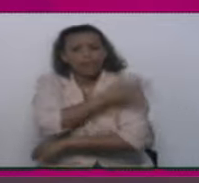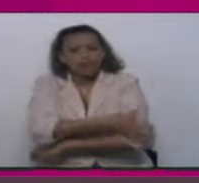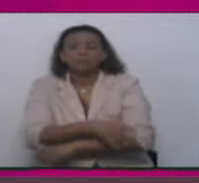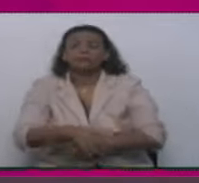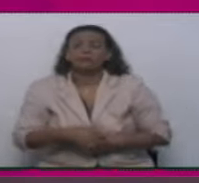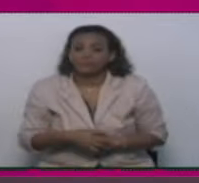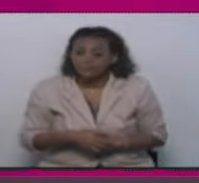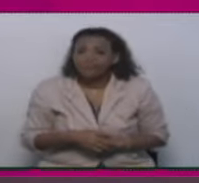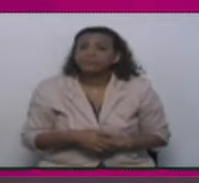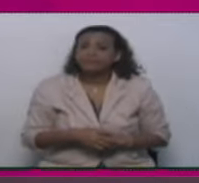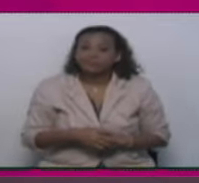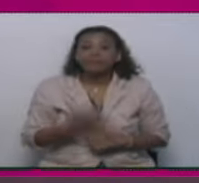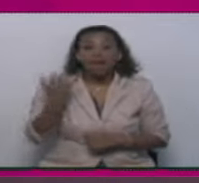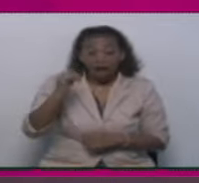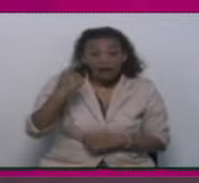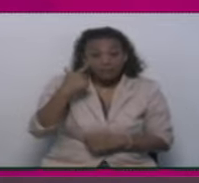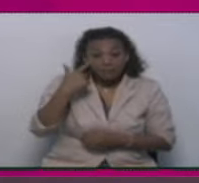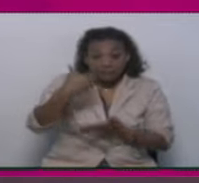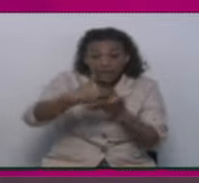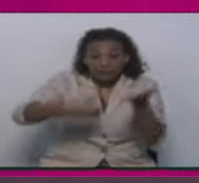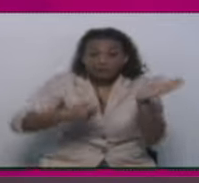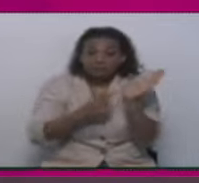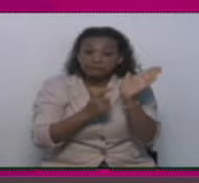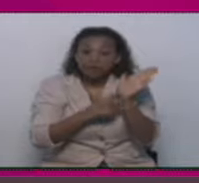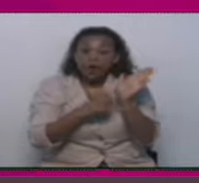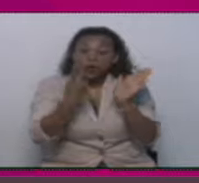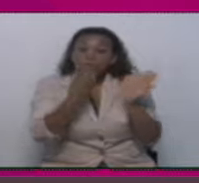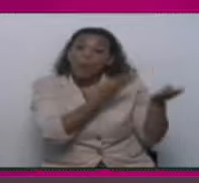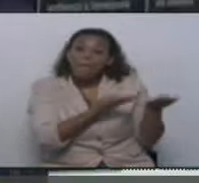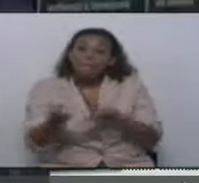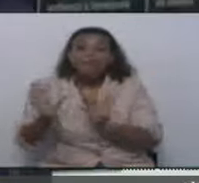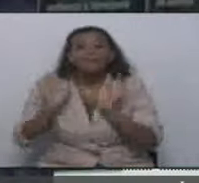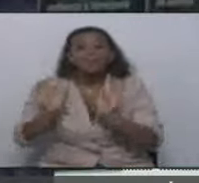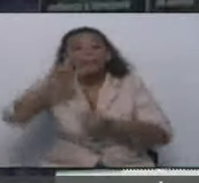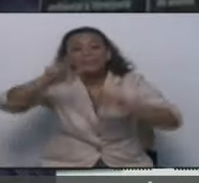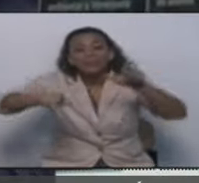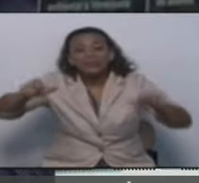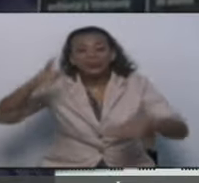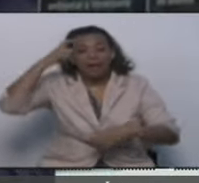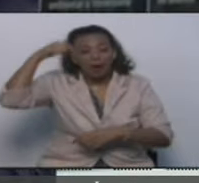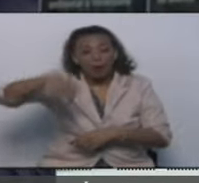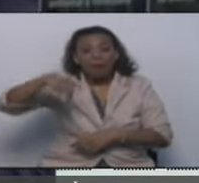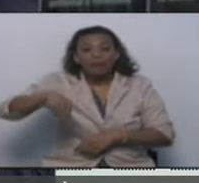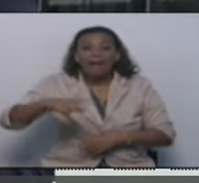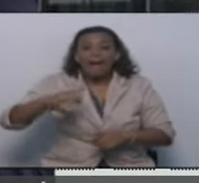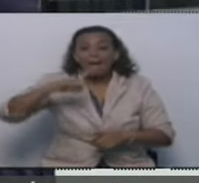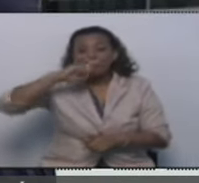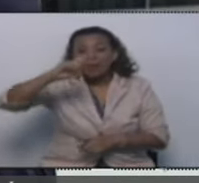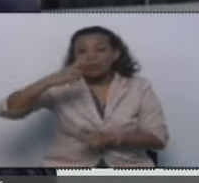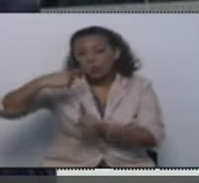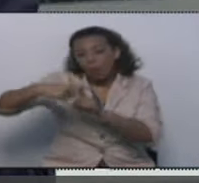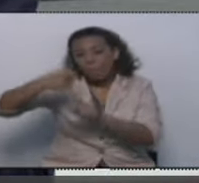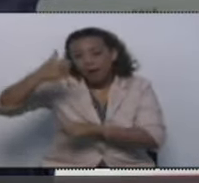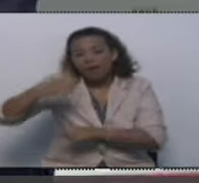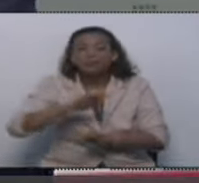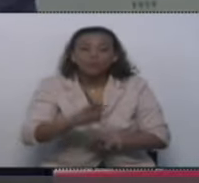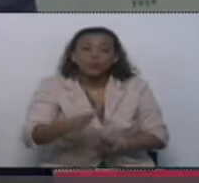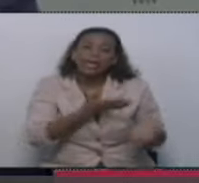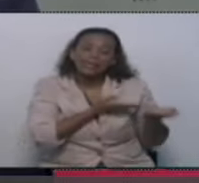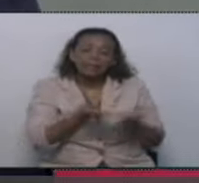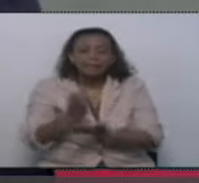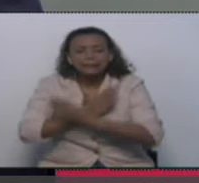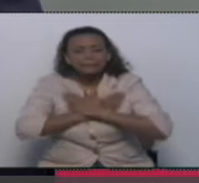Palestina. Aquí tenemos, como tú decías, a unos invitados especiales que quiero recibirlos con mucho